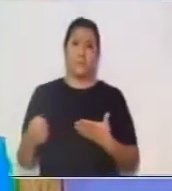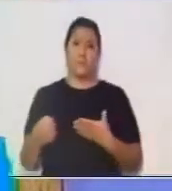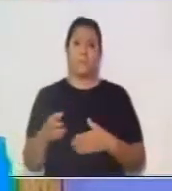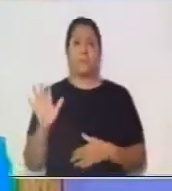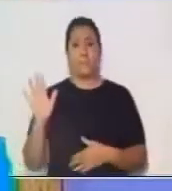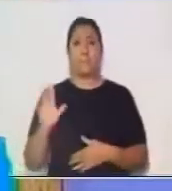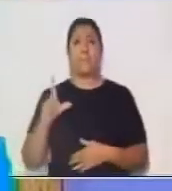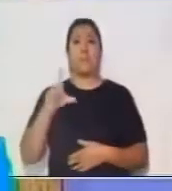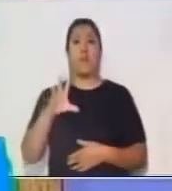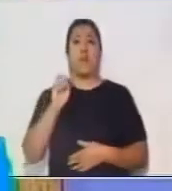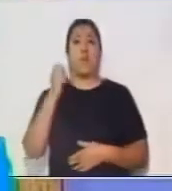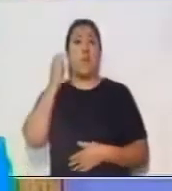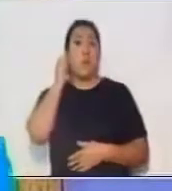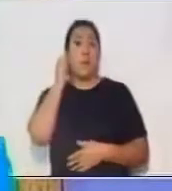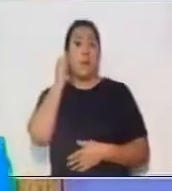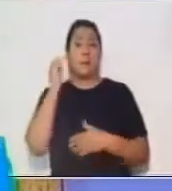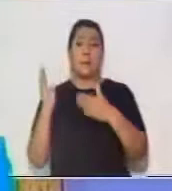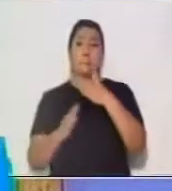Bueno, ahora sí, besos.